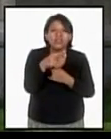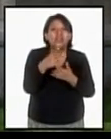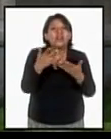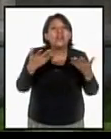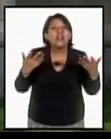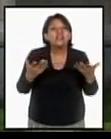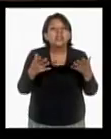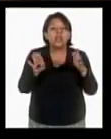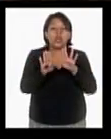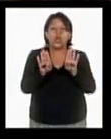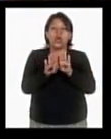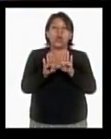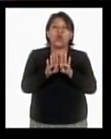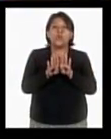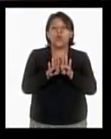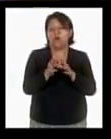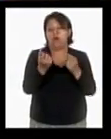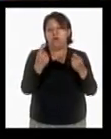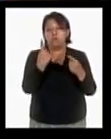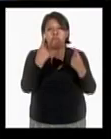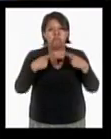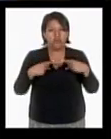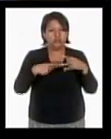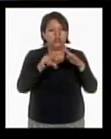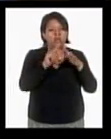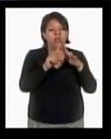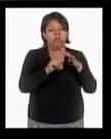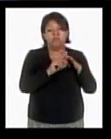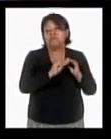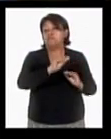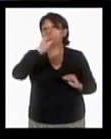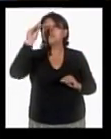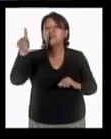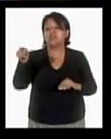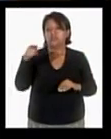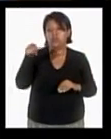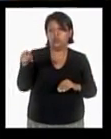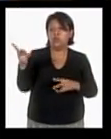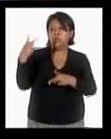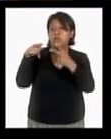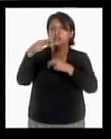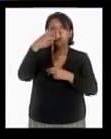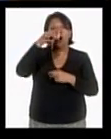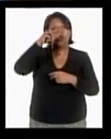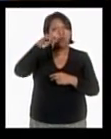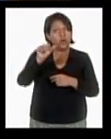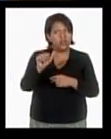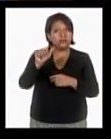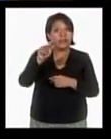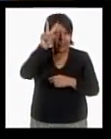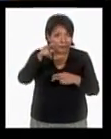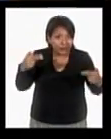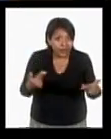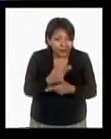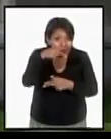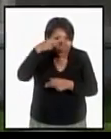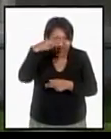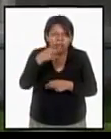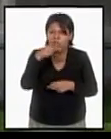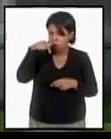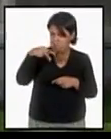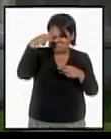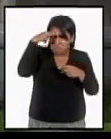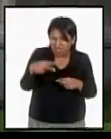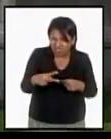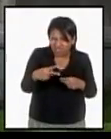hasta deportado a gente de la Costa Chica porque dice que viene de Honduras y que porque en México no existen negros. Entonces